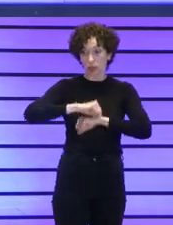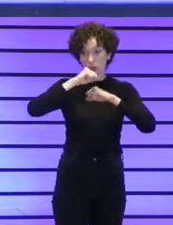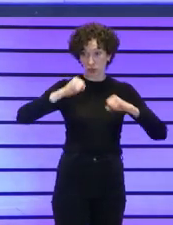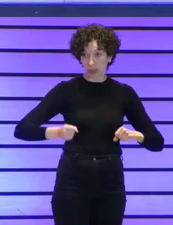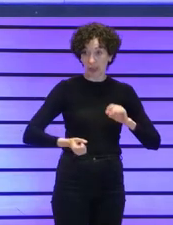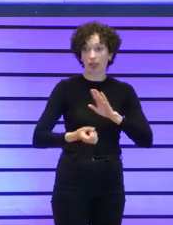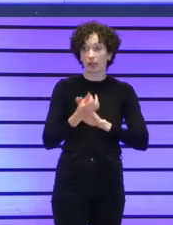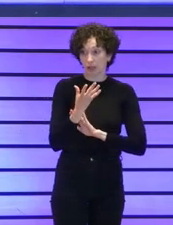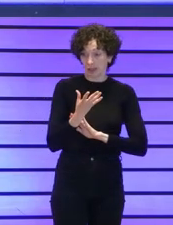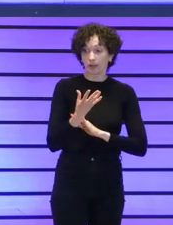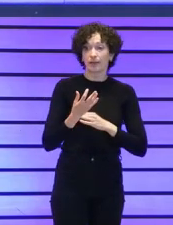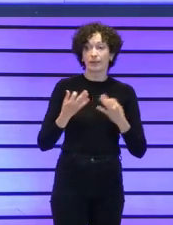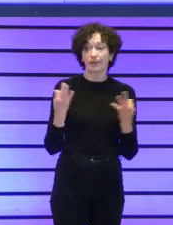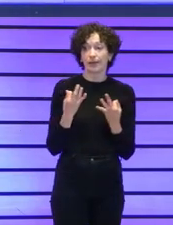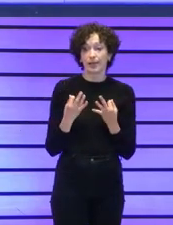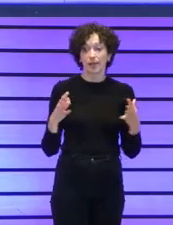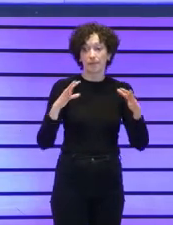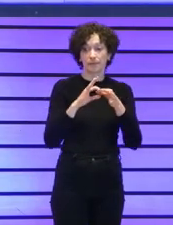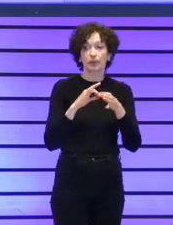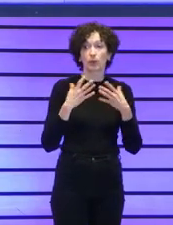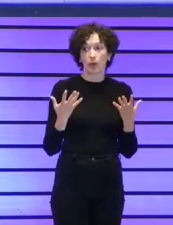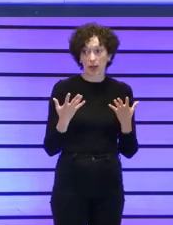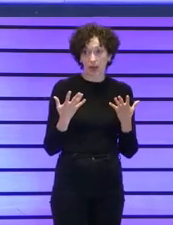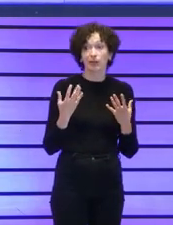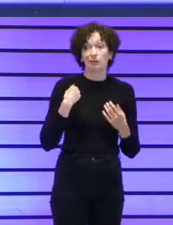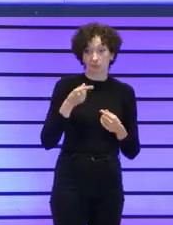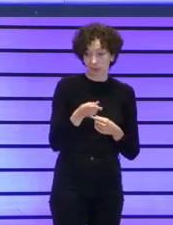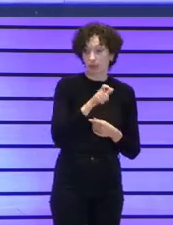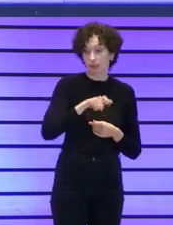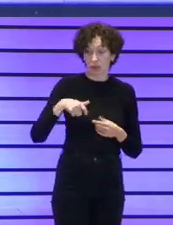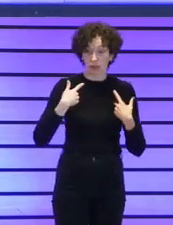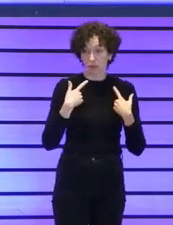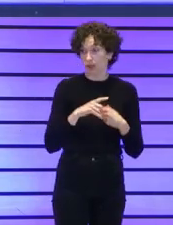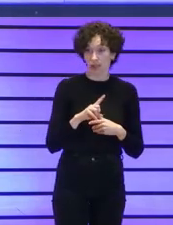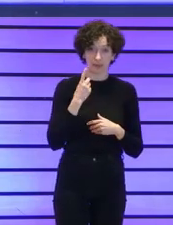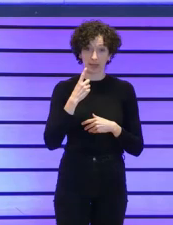¿no? Que respondan a las necesidades de las personas que más sufren, ¿no?